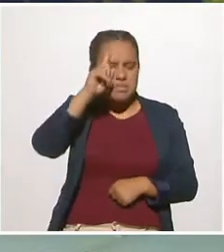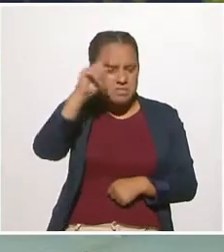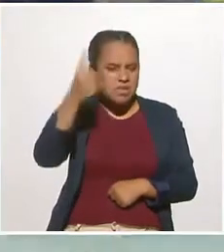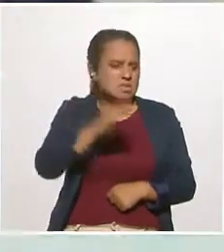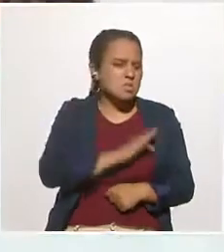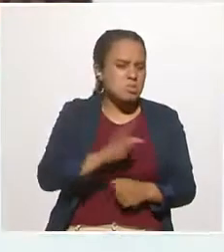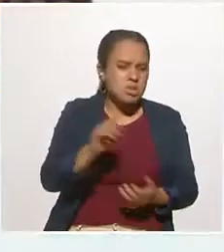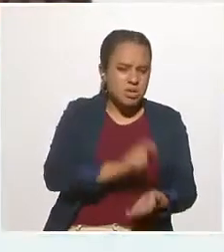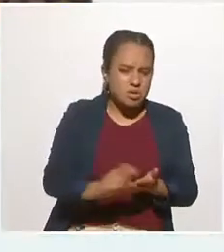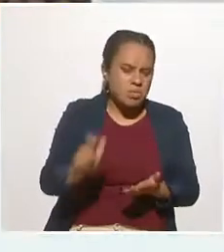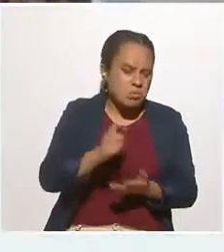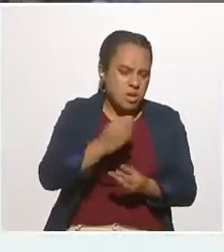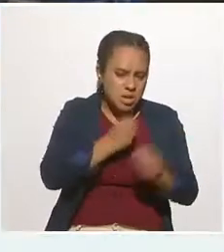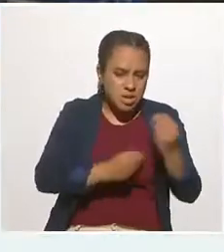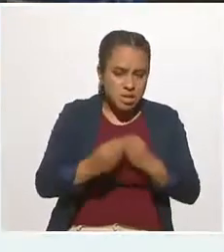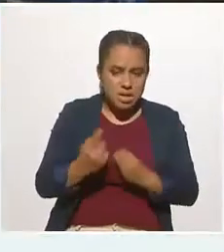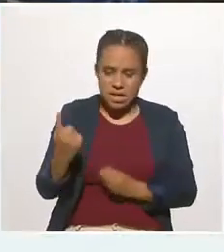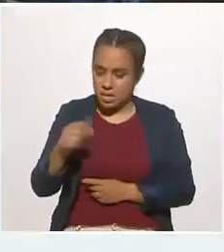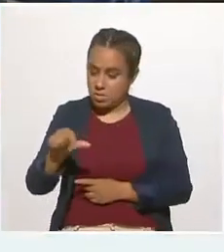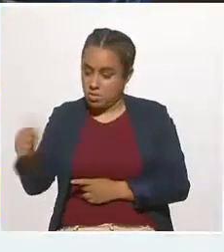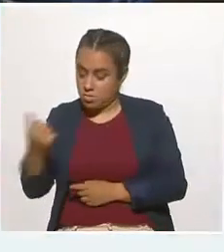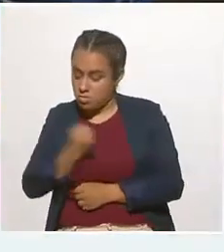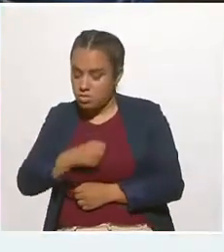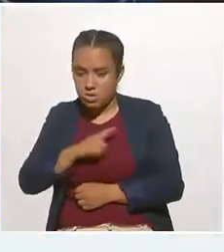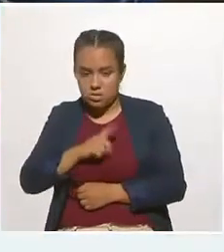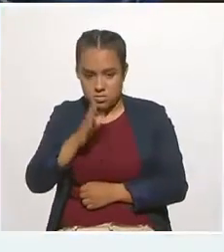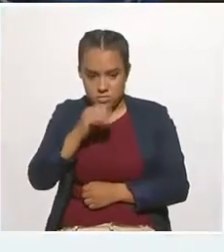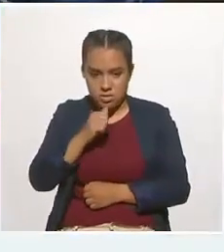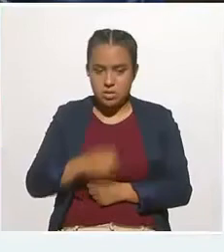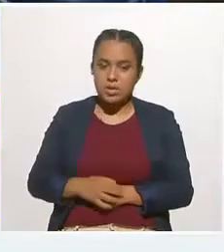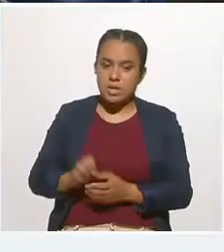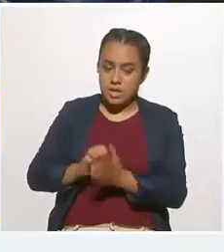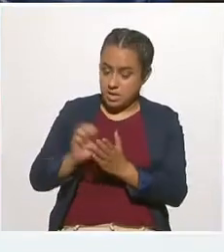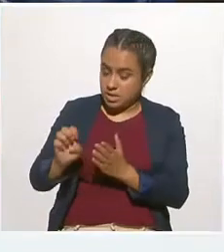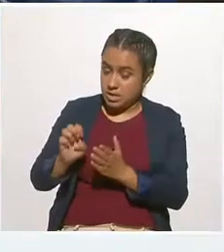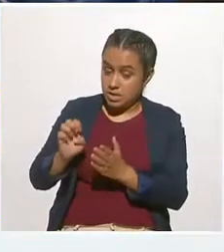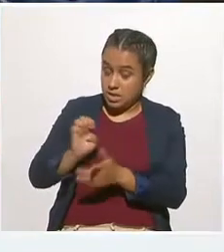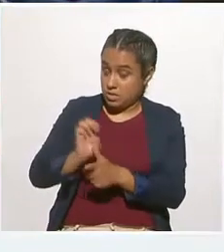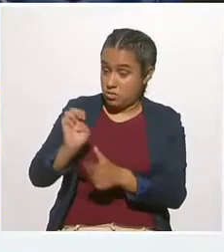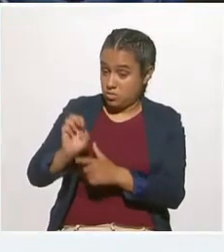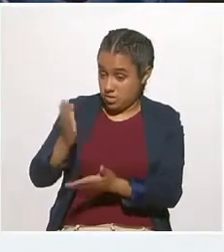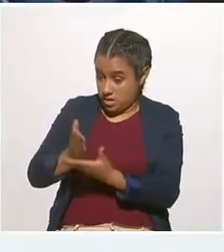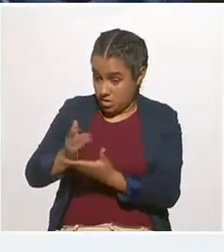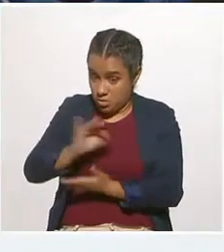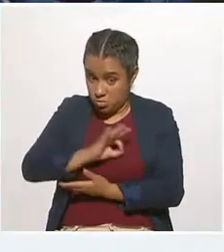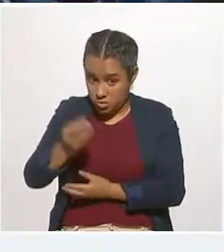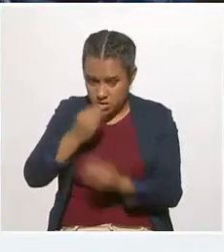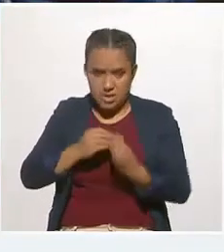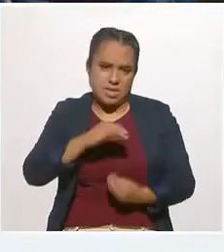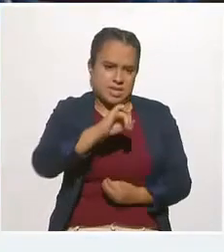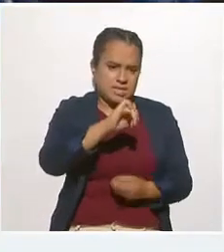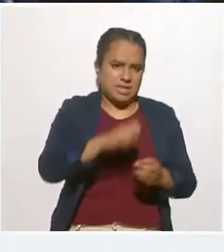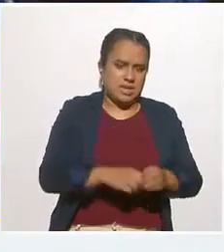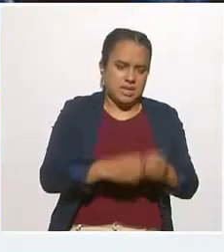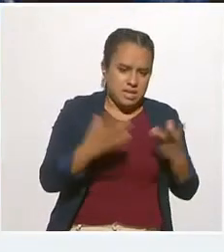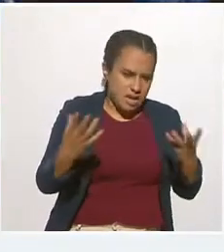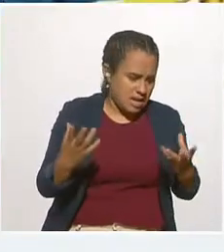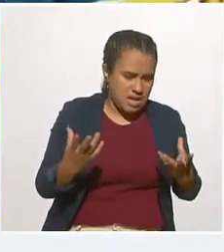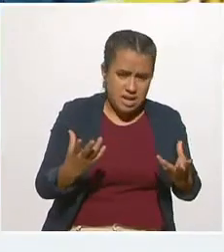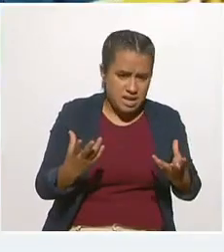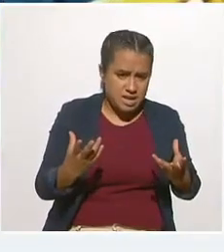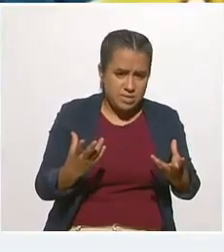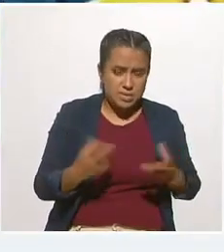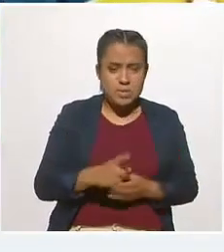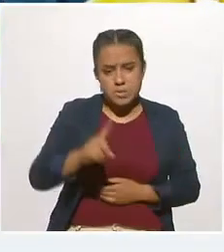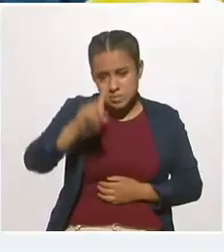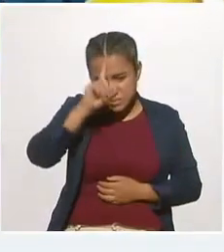que alimentos saludables. Entonces sí podemos comer taquitos. Claro, no, claro que sí, pero por supuesto. E incluso la recomendación que yo les doy